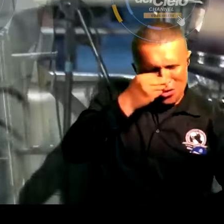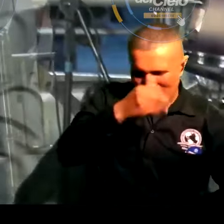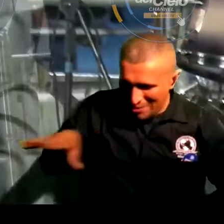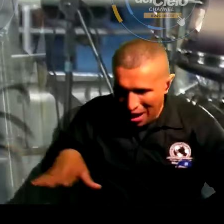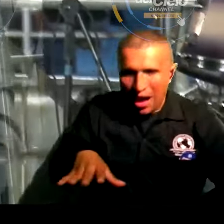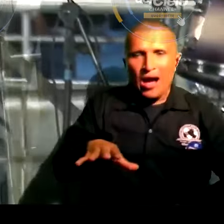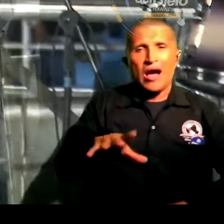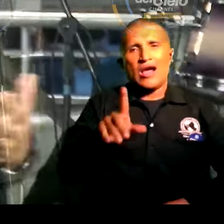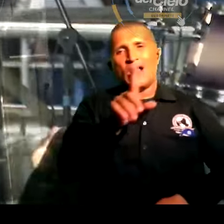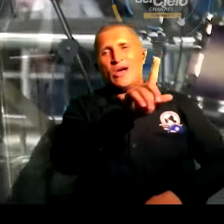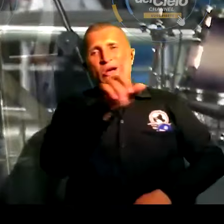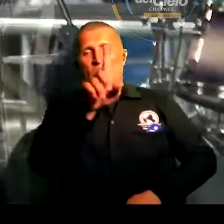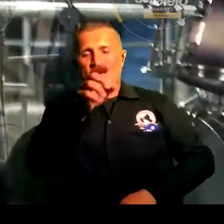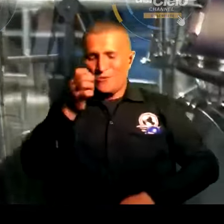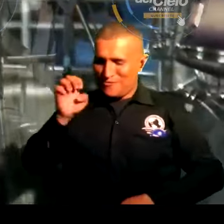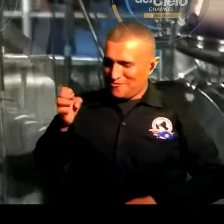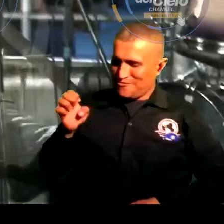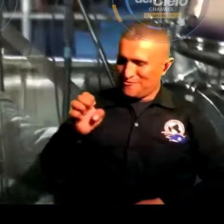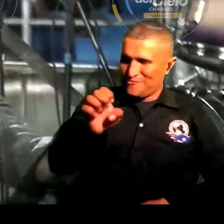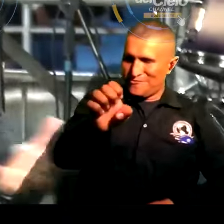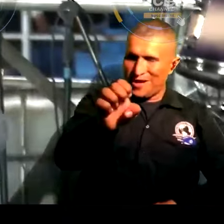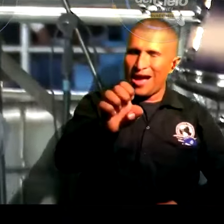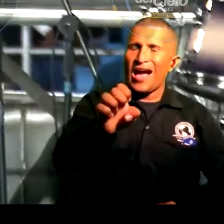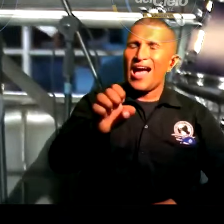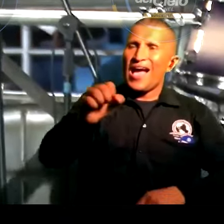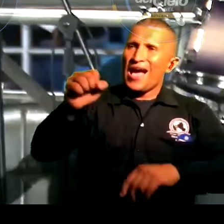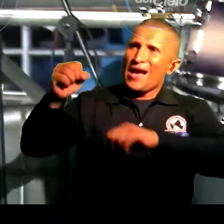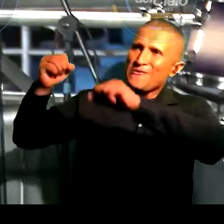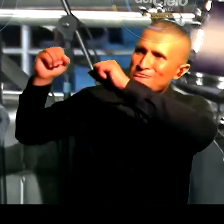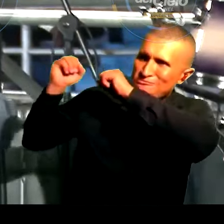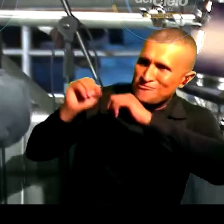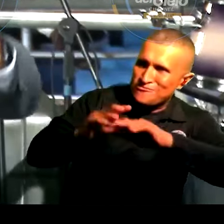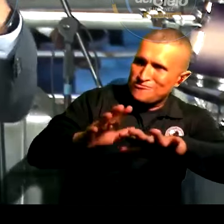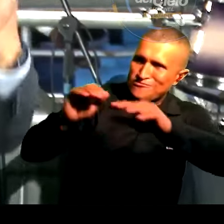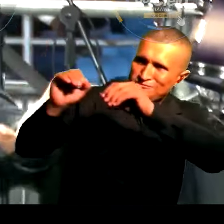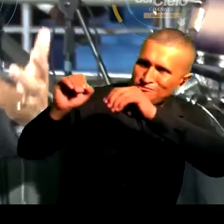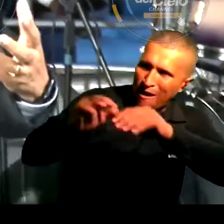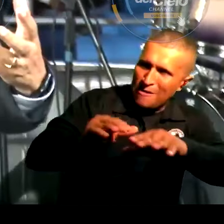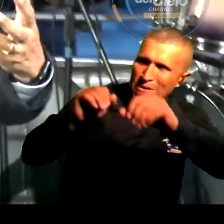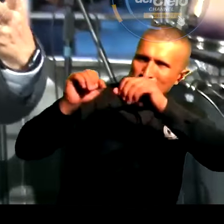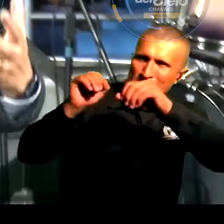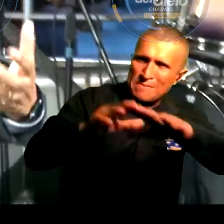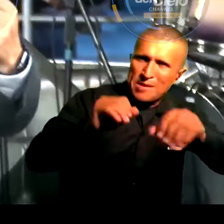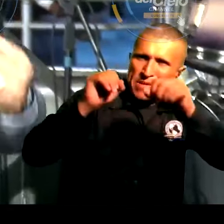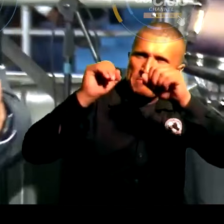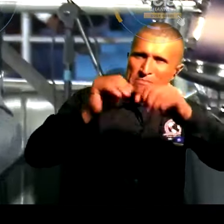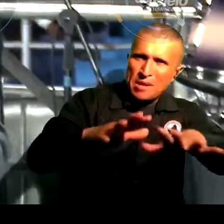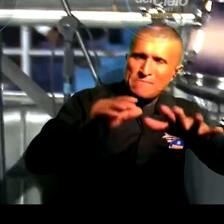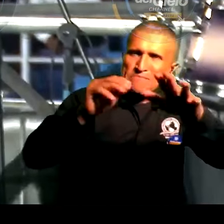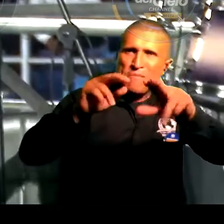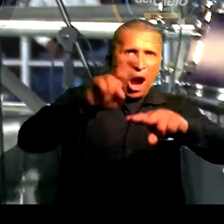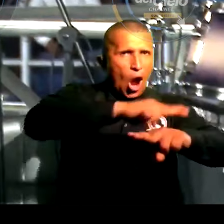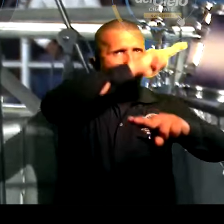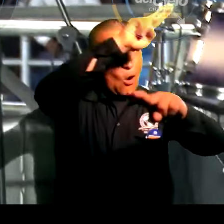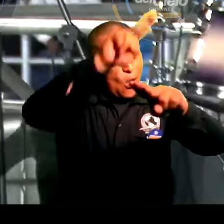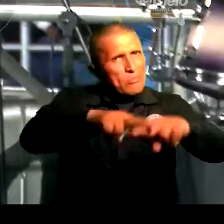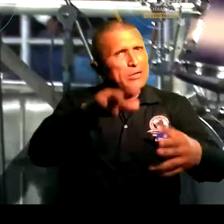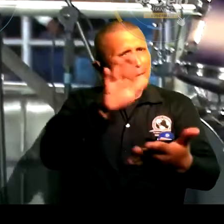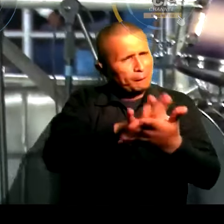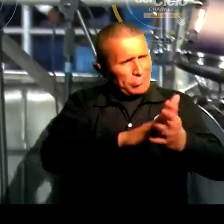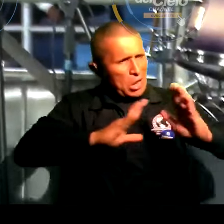Está el evangelio de la prosperidad, está condicionado a las cosas solamente